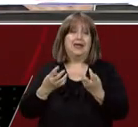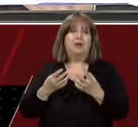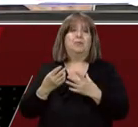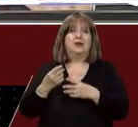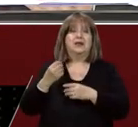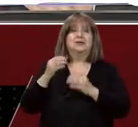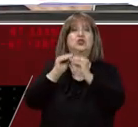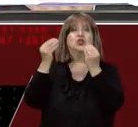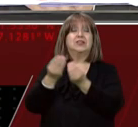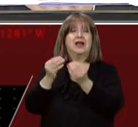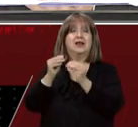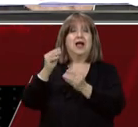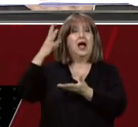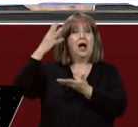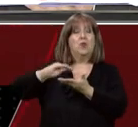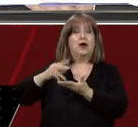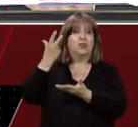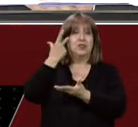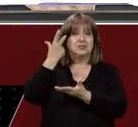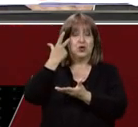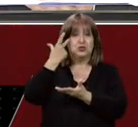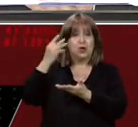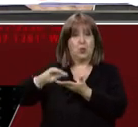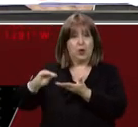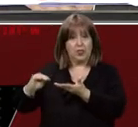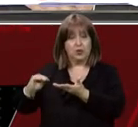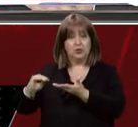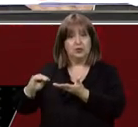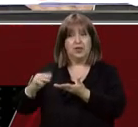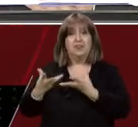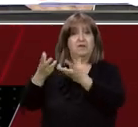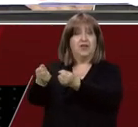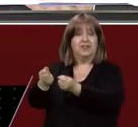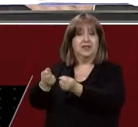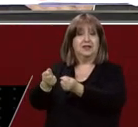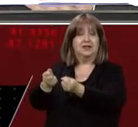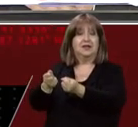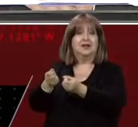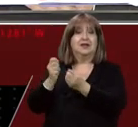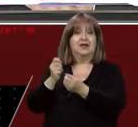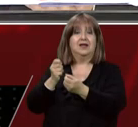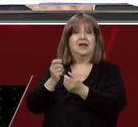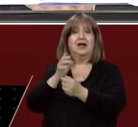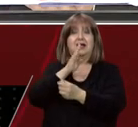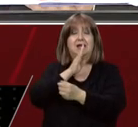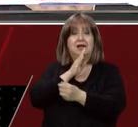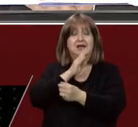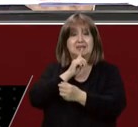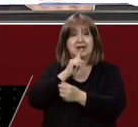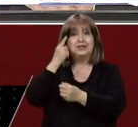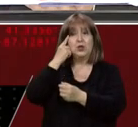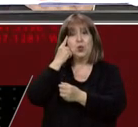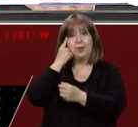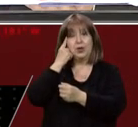2 abogados, tiene 18 abogados. 18 abogados que defienden. A mí me pregunta qué defienden. Defienden el silencio de Cúmico. Si Cúmico